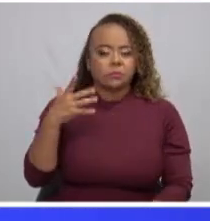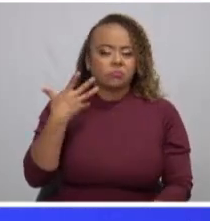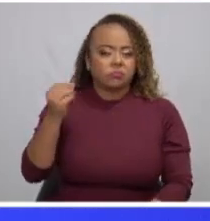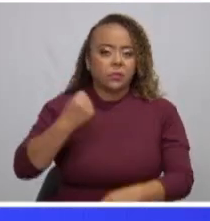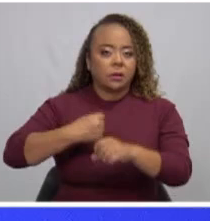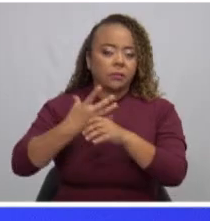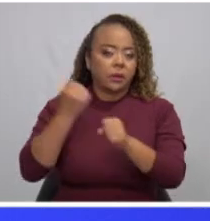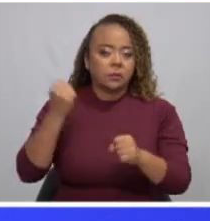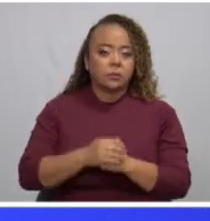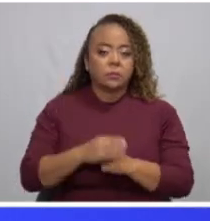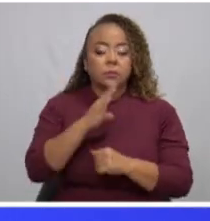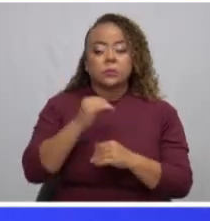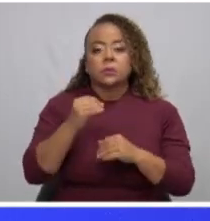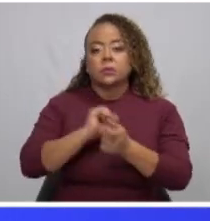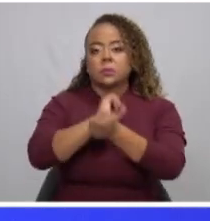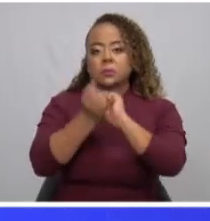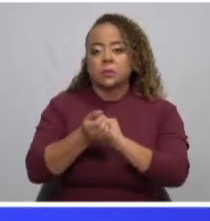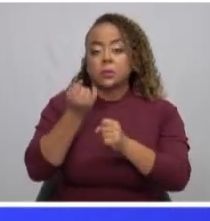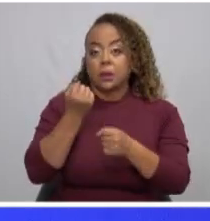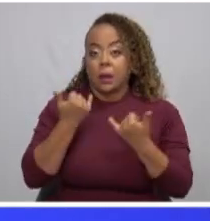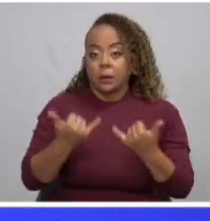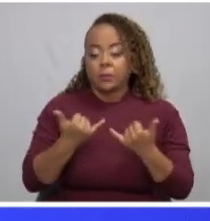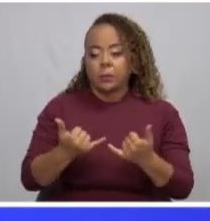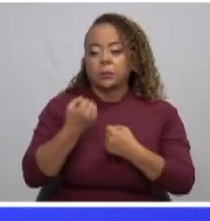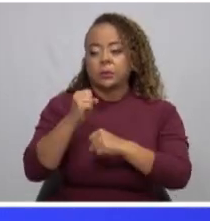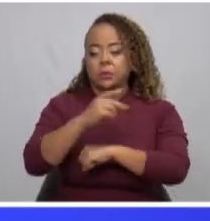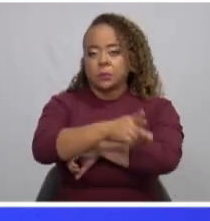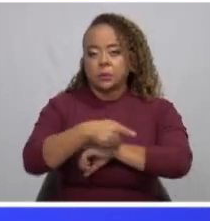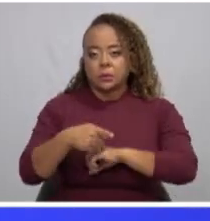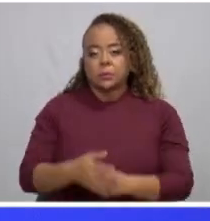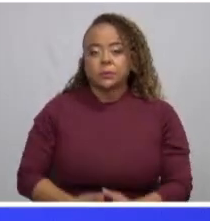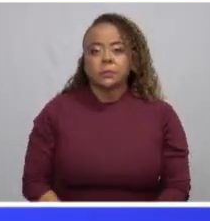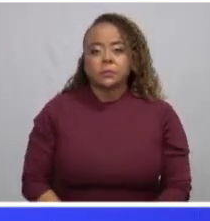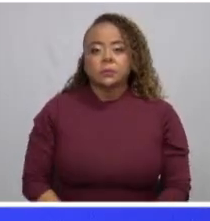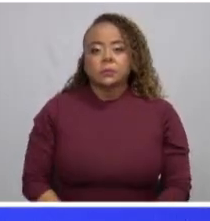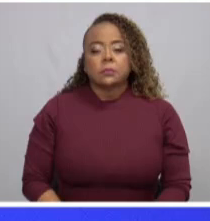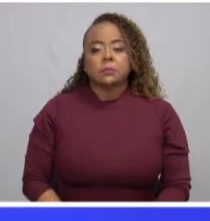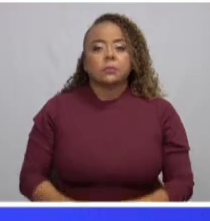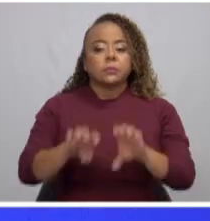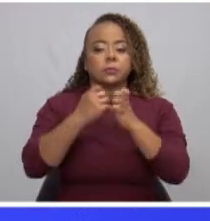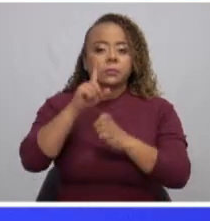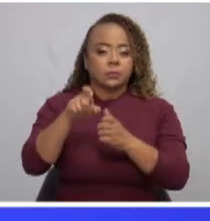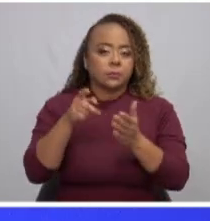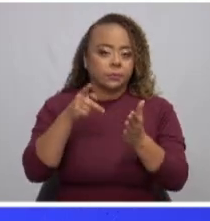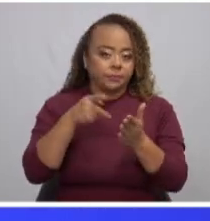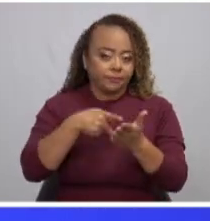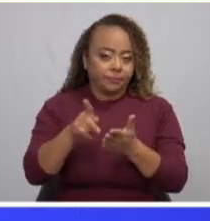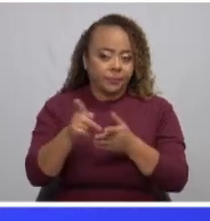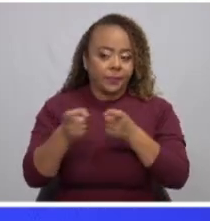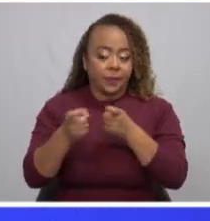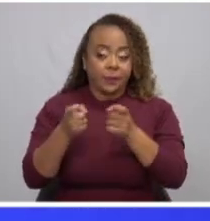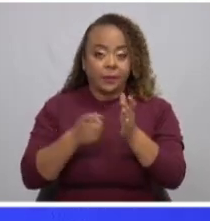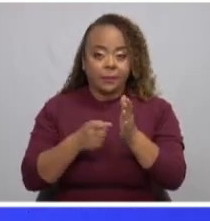federación eh se convierte ahora el municipal puntaarenas en un equipo que debe pagar una administración que debe pagar